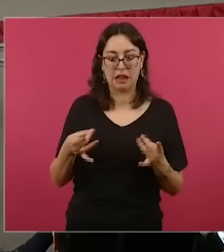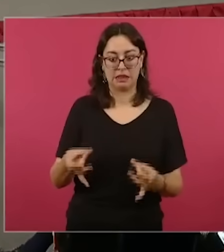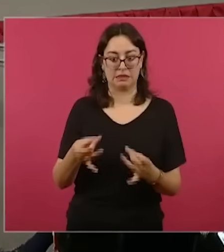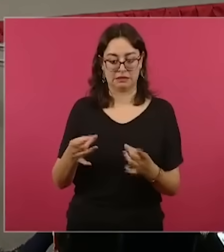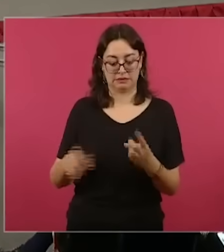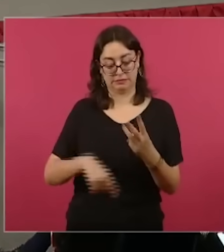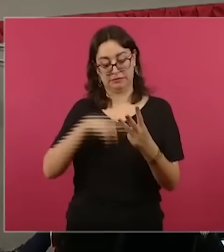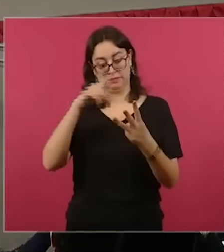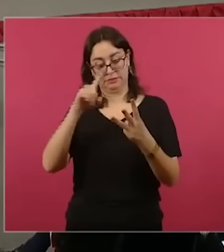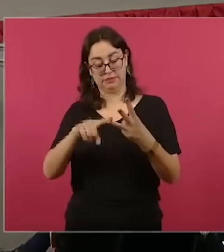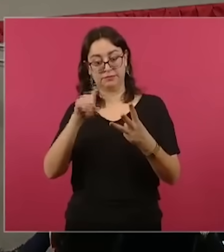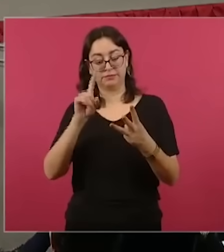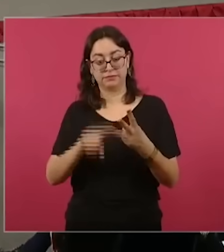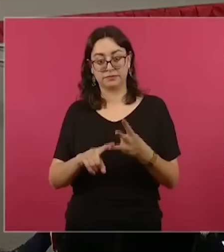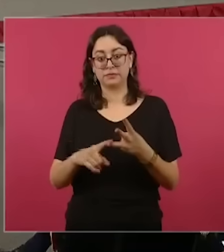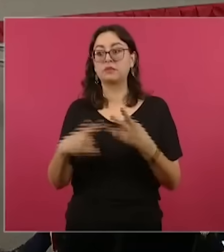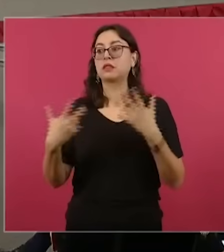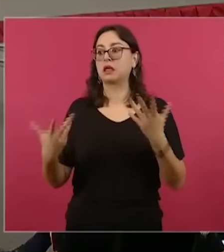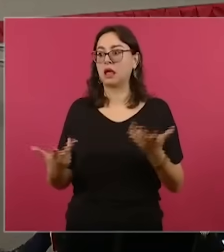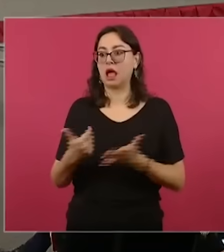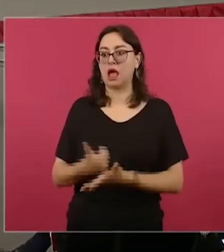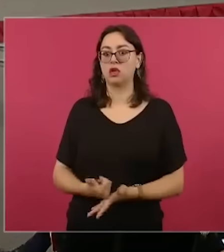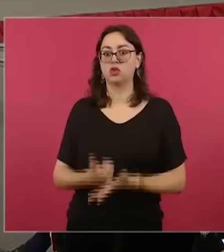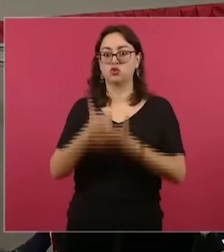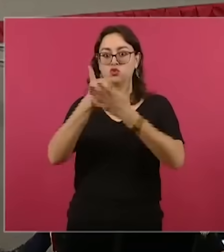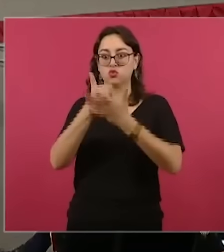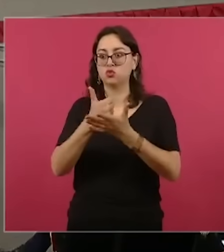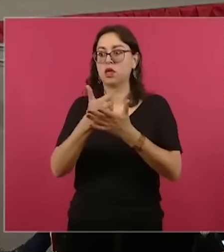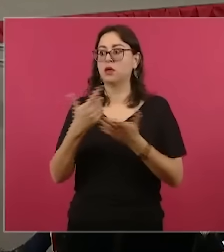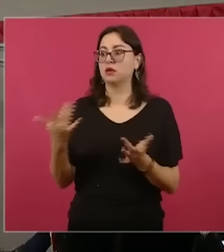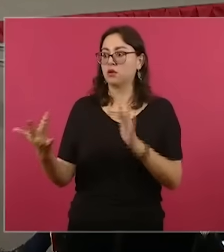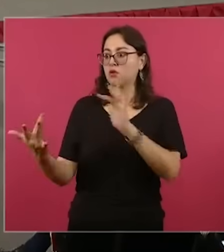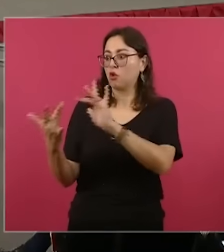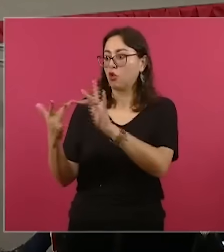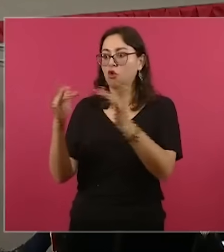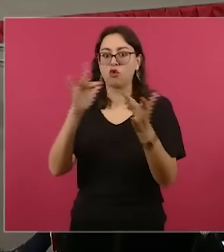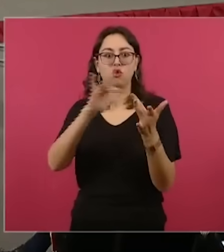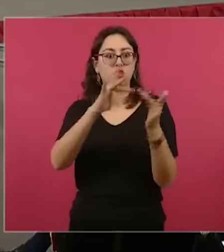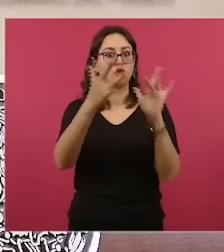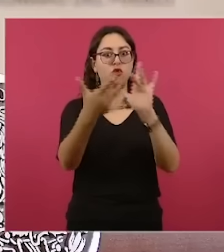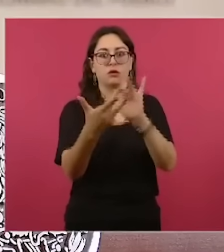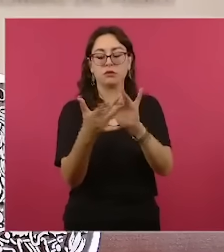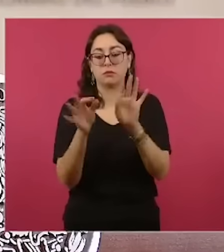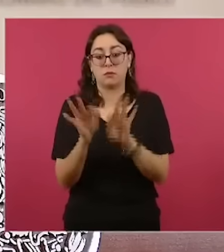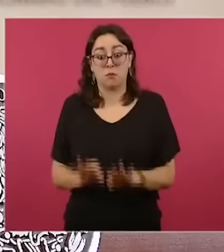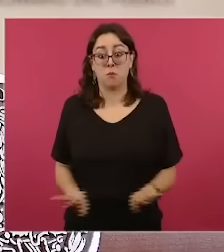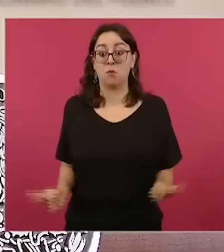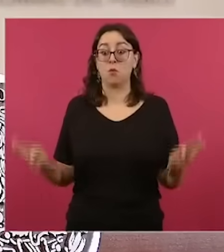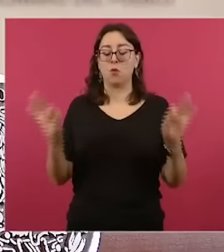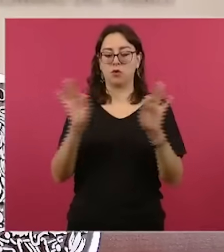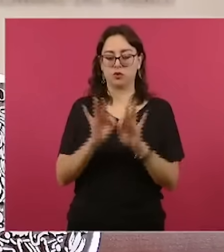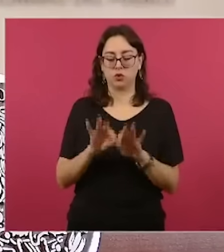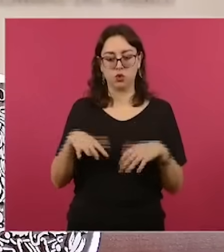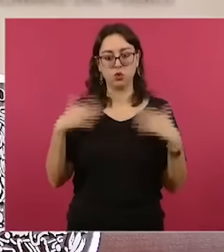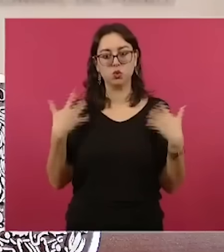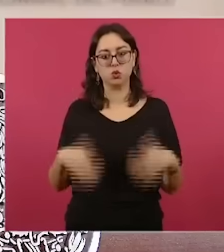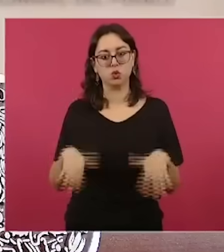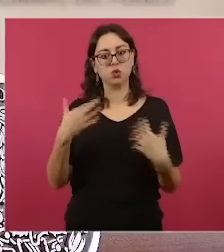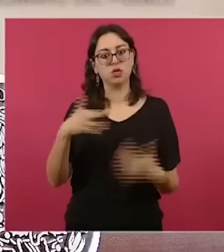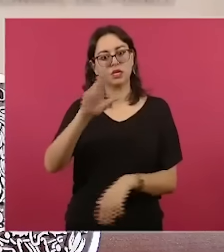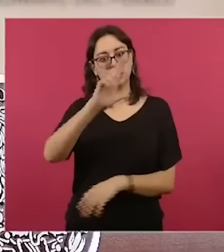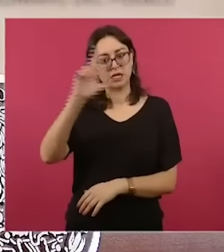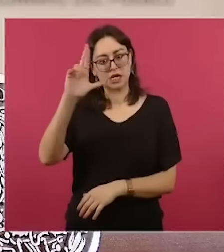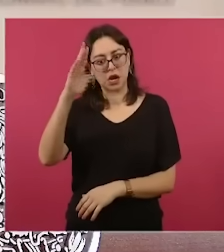Y por último, también que es la conectividad, que sin duda alguna es importante. Todo esto yo reconozco y agradezco el